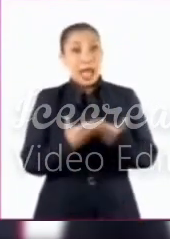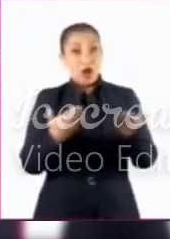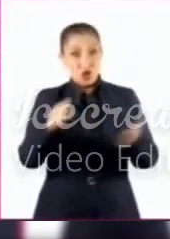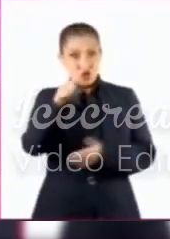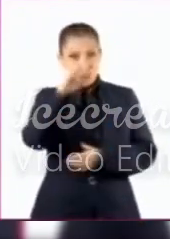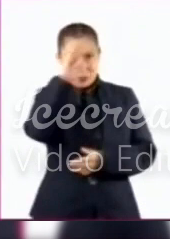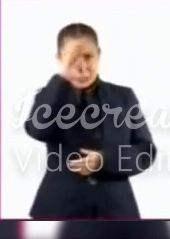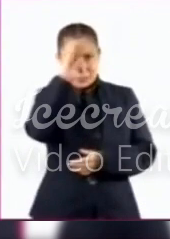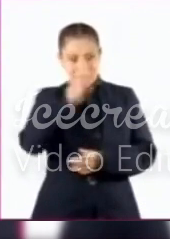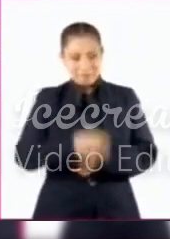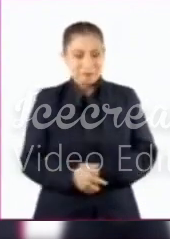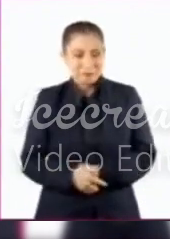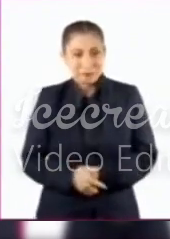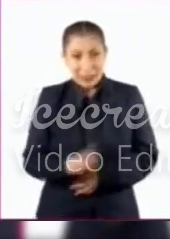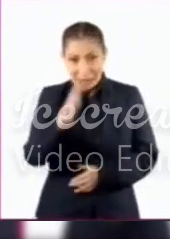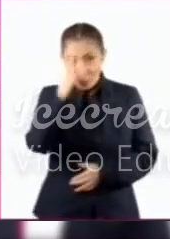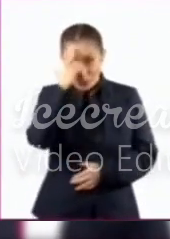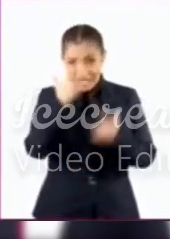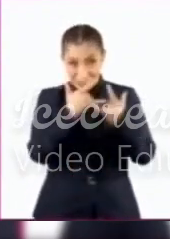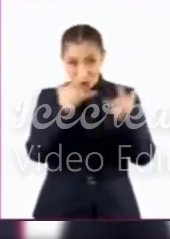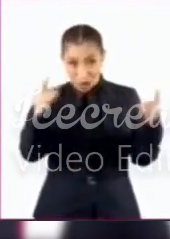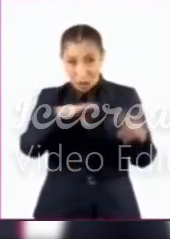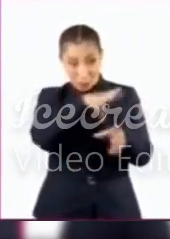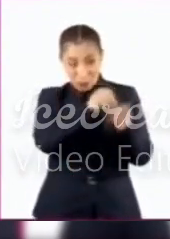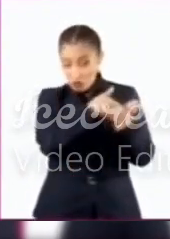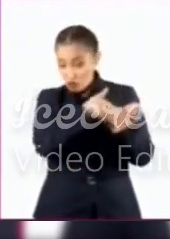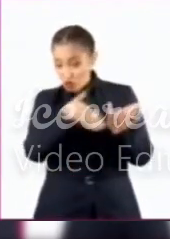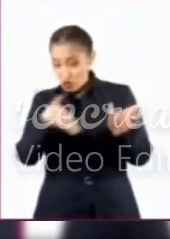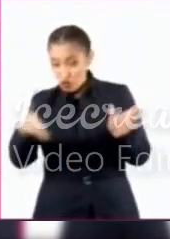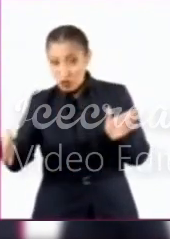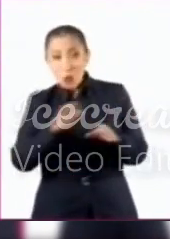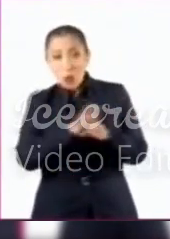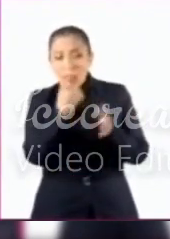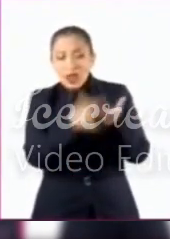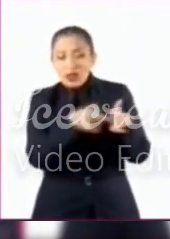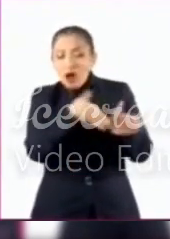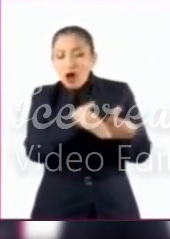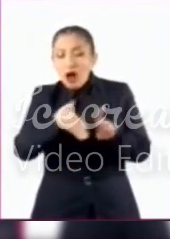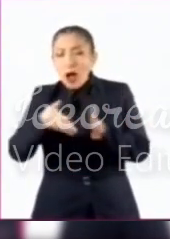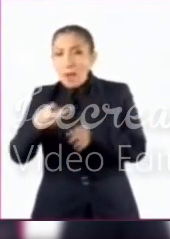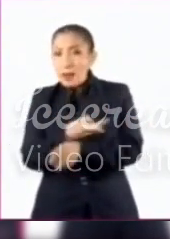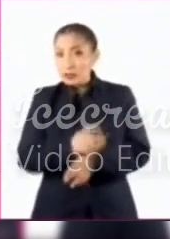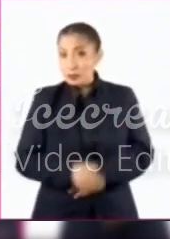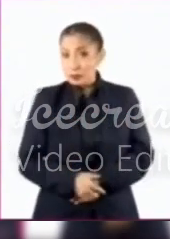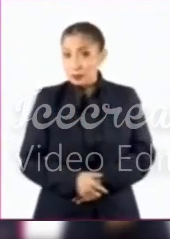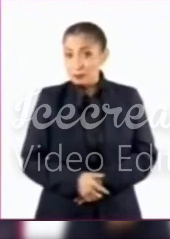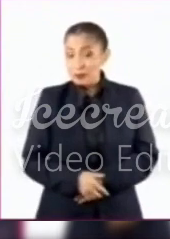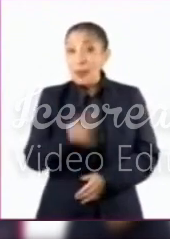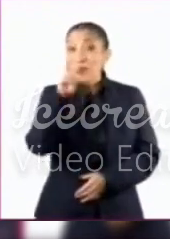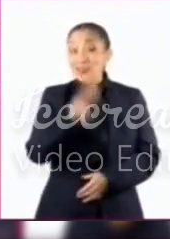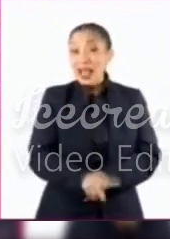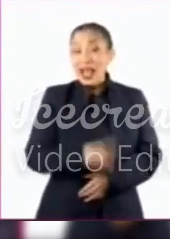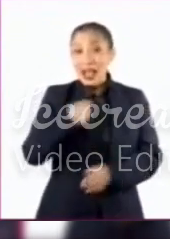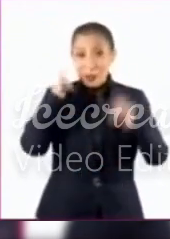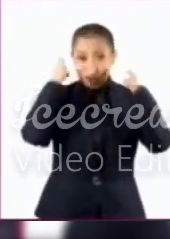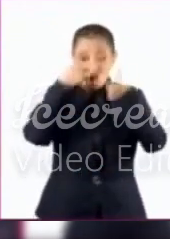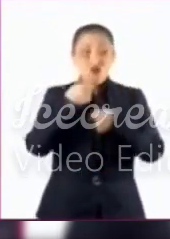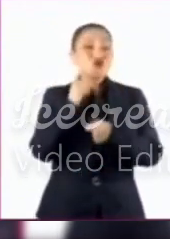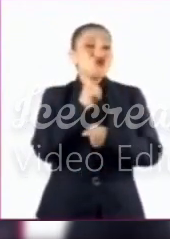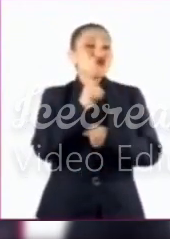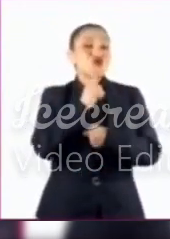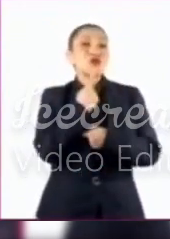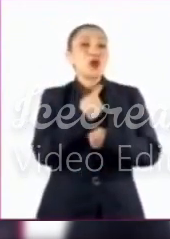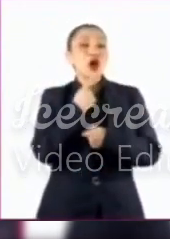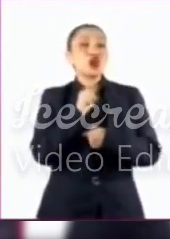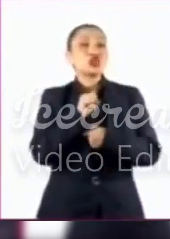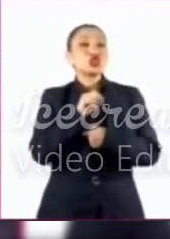Ahora reflexionemos. ¿Recuerdan el cuento completo y qué características tiene? Lo cierto es que Caperucita Roja